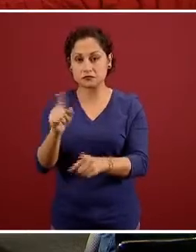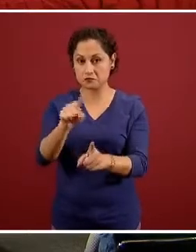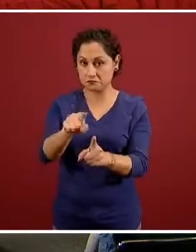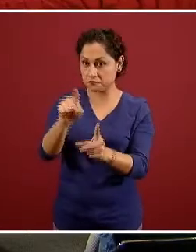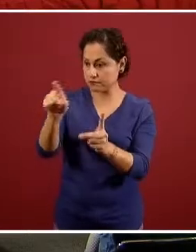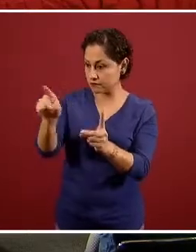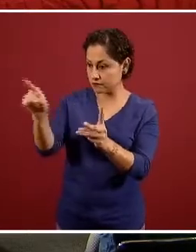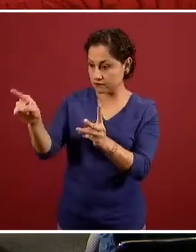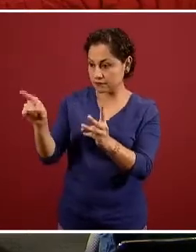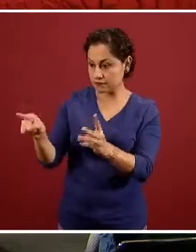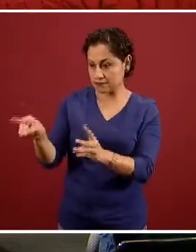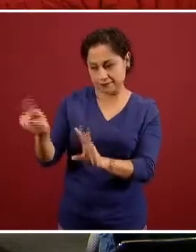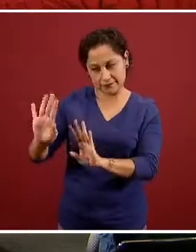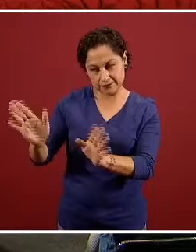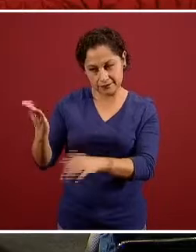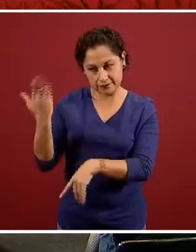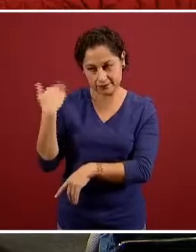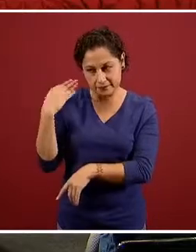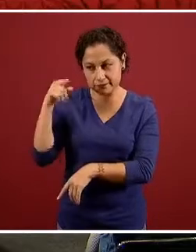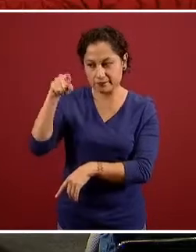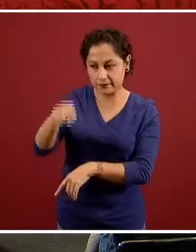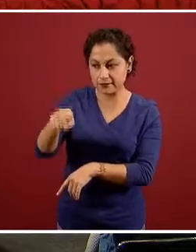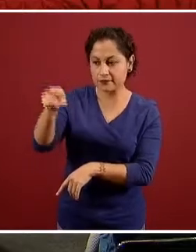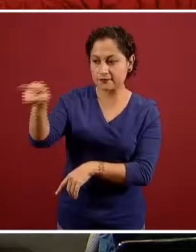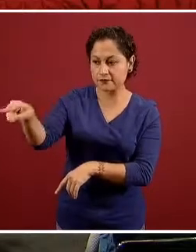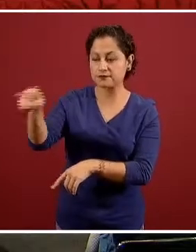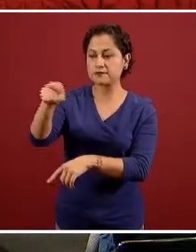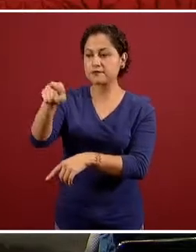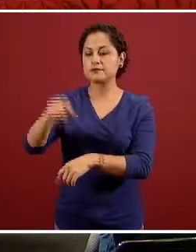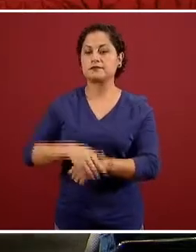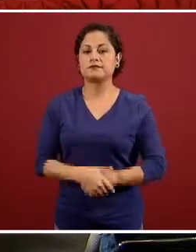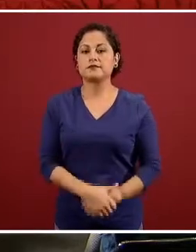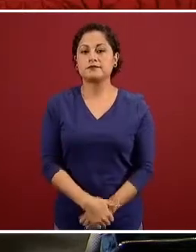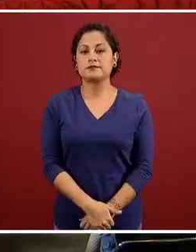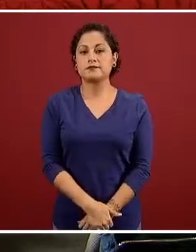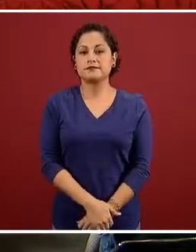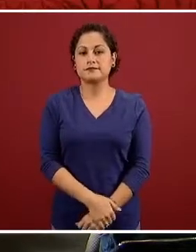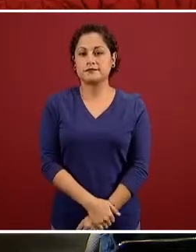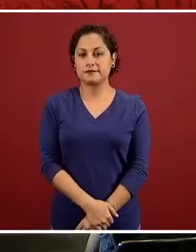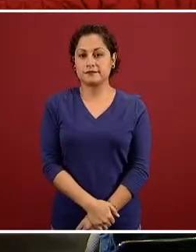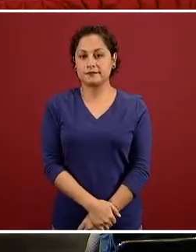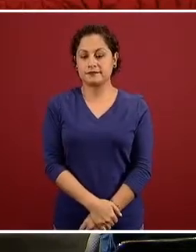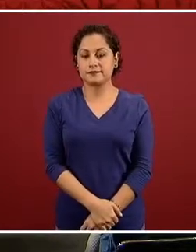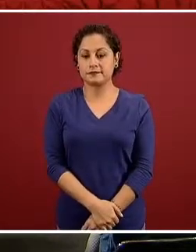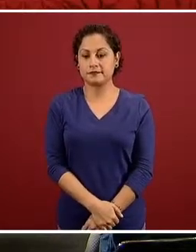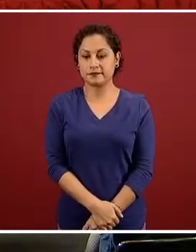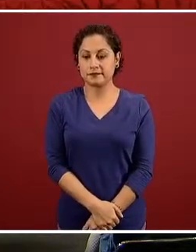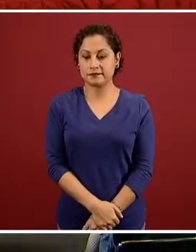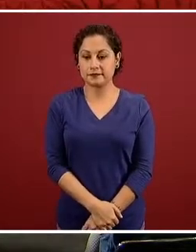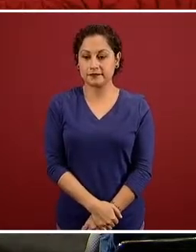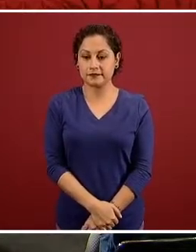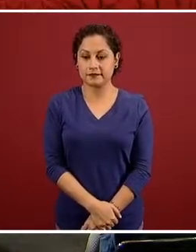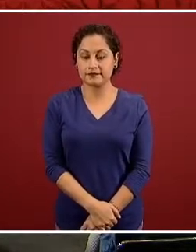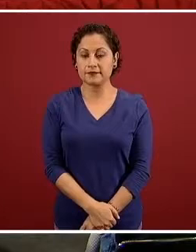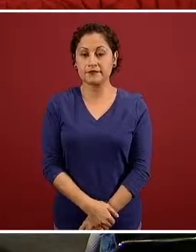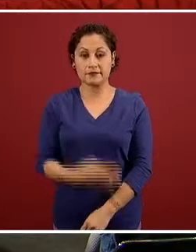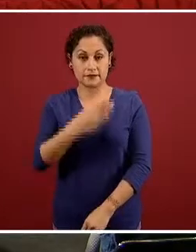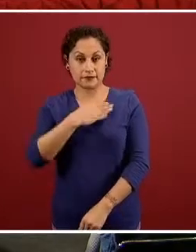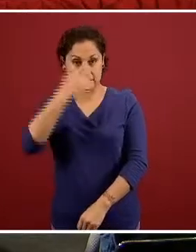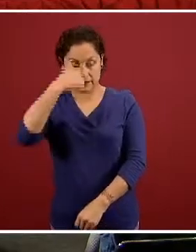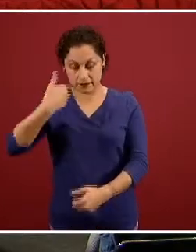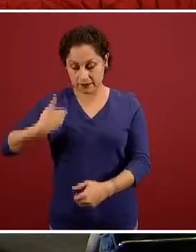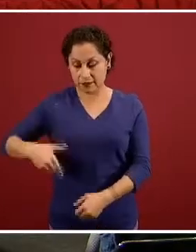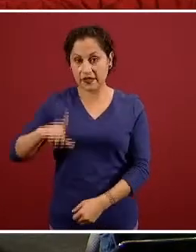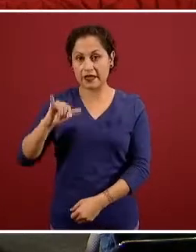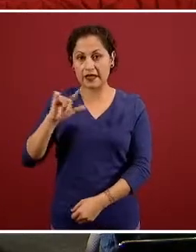ya le tocó hace poquito, ya también usted. Y Alejandro. Buenas noches, Lisbeth